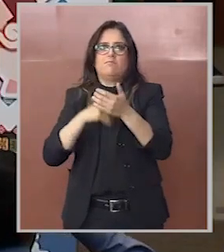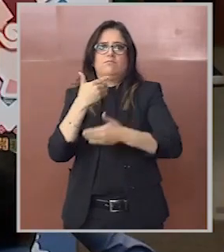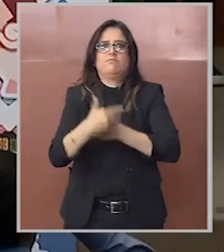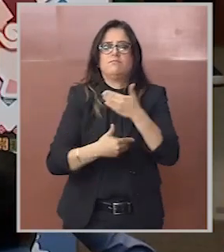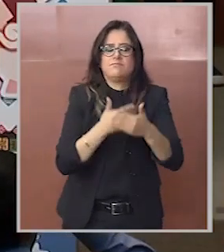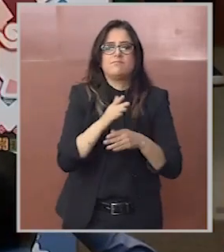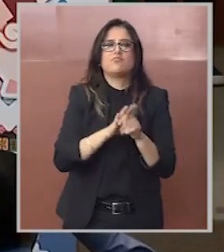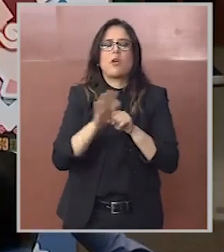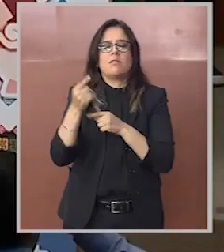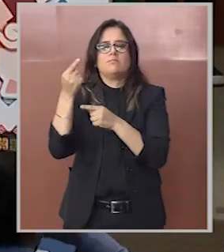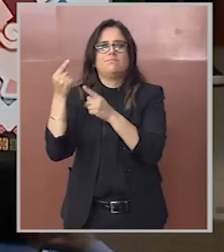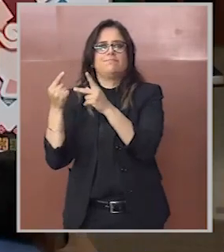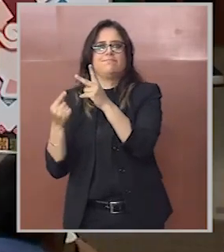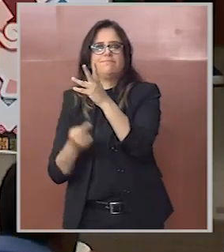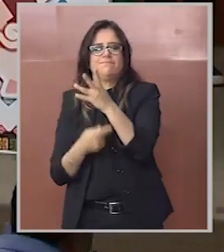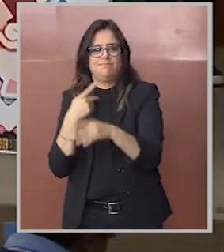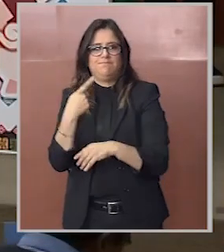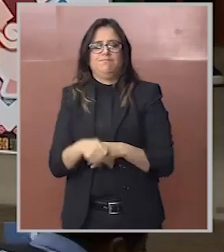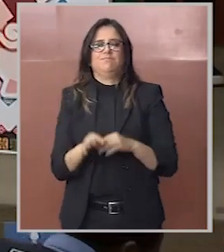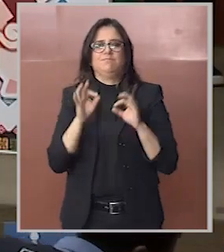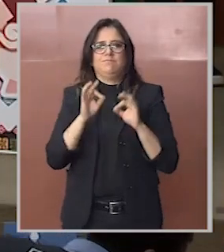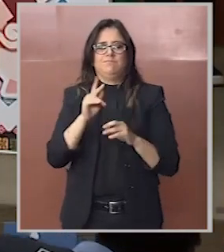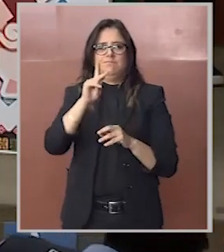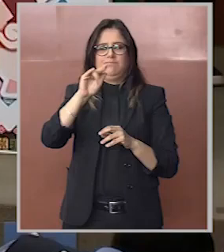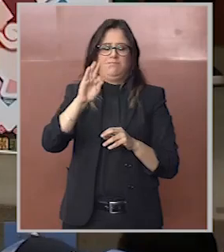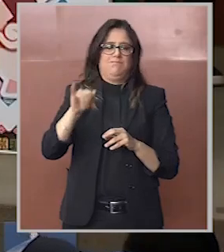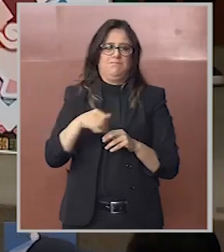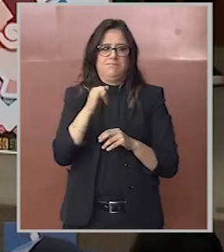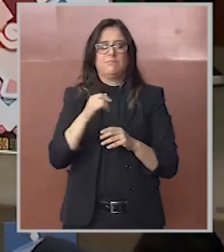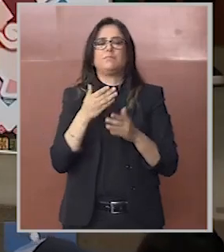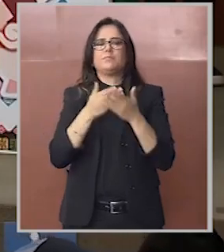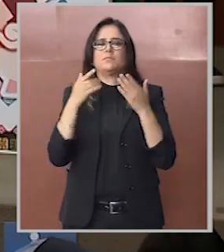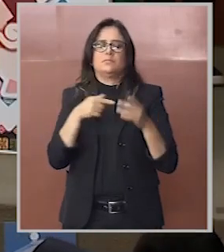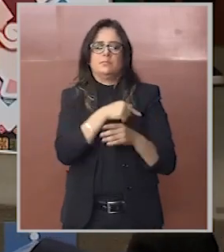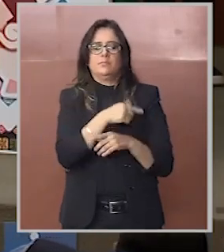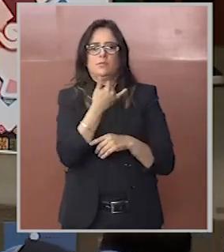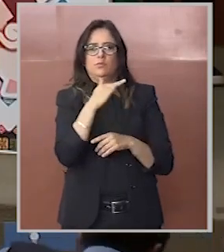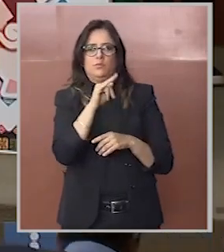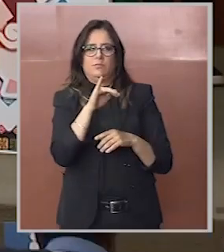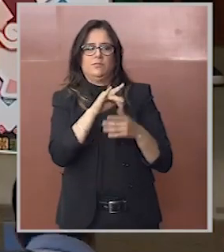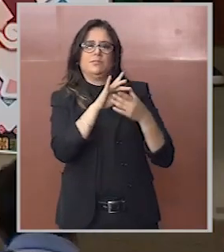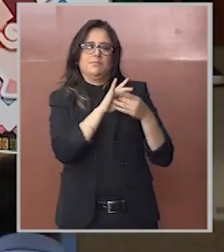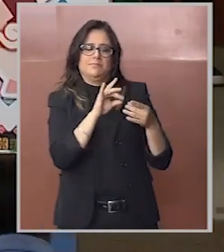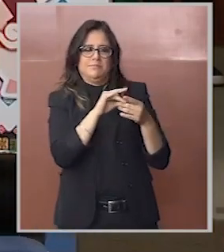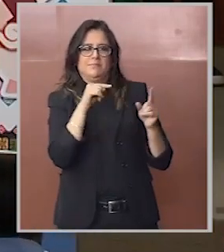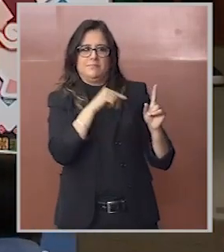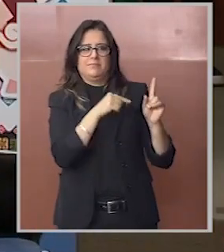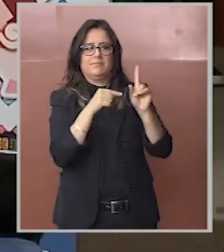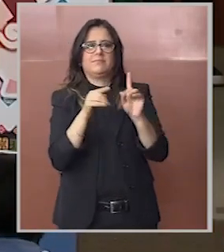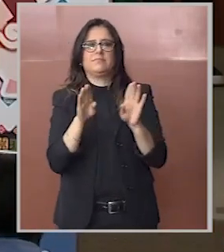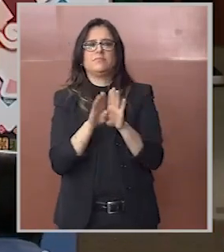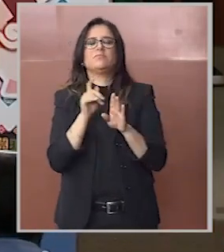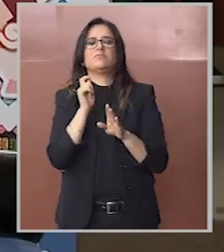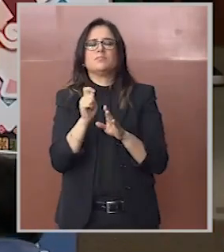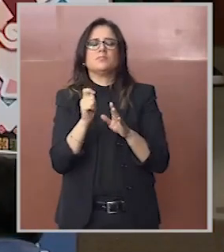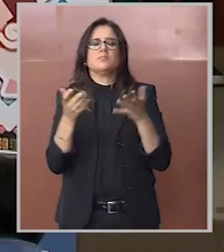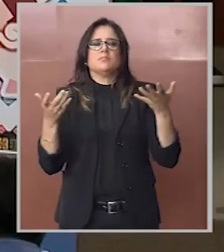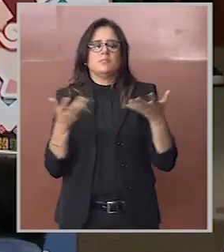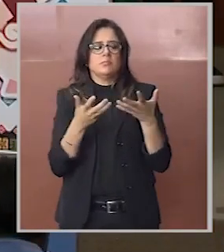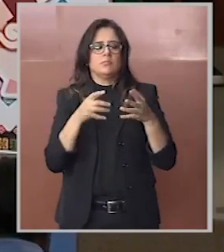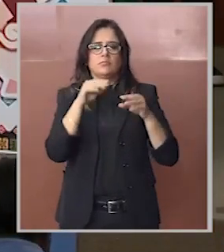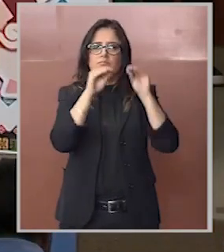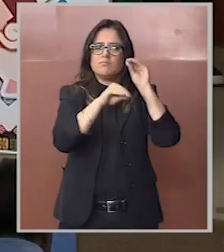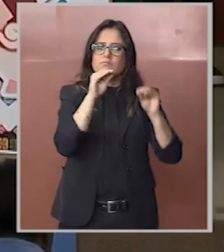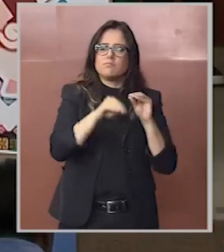federación y bueno este ahorita la compañera la hermana yita va a hablar sobre el trabajo de las interpretaciones que se hicieron y ya en